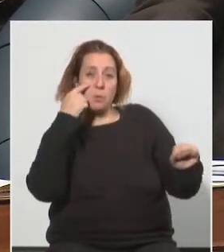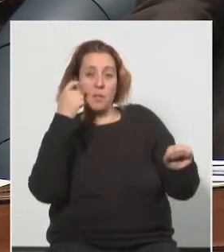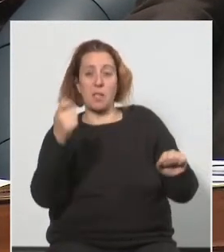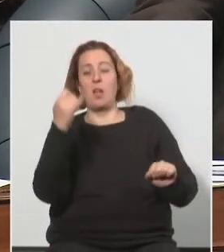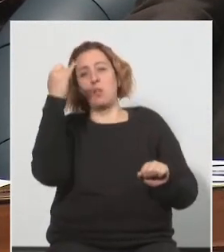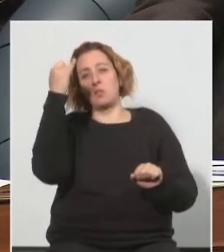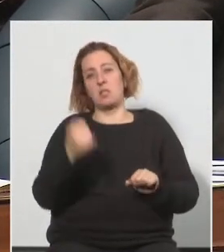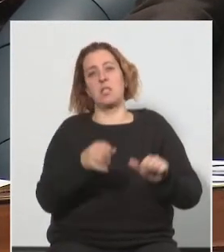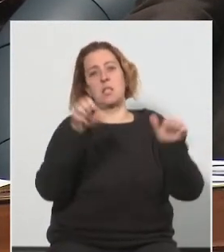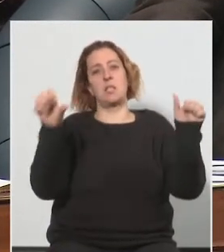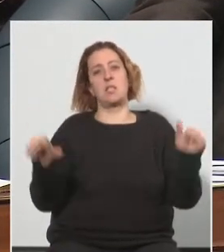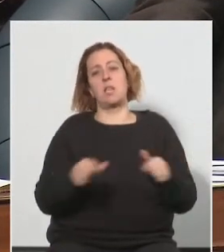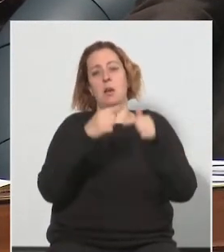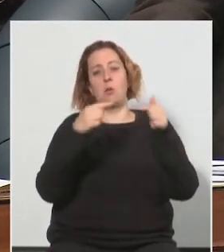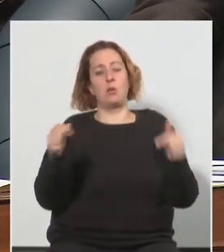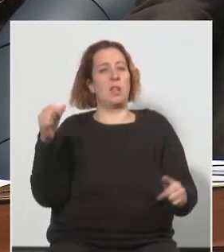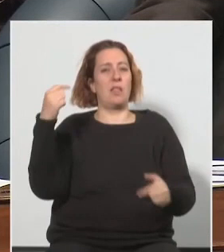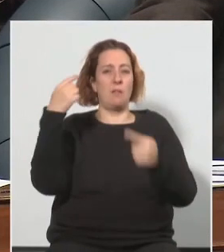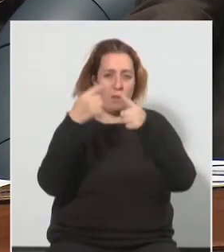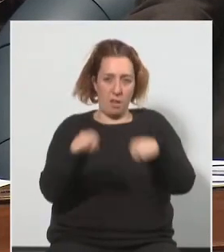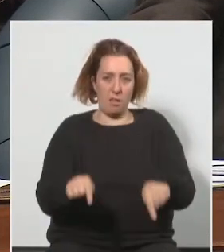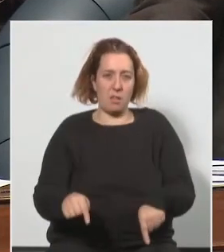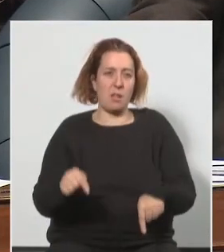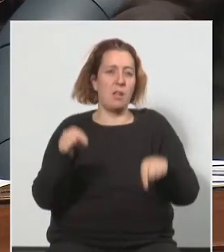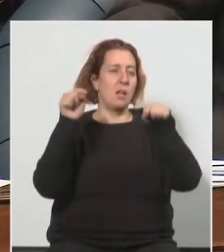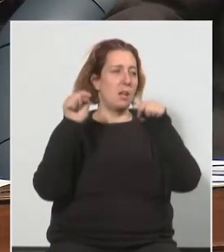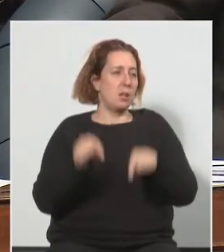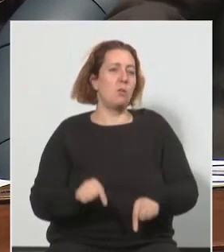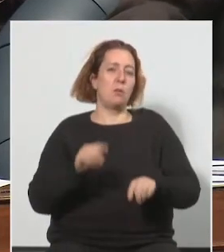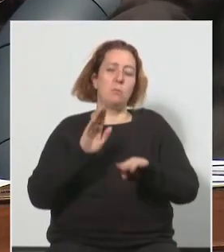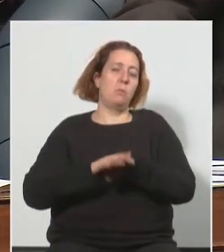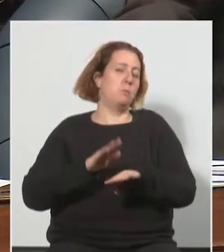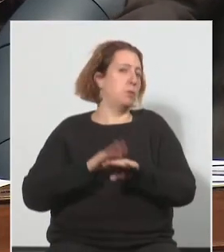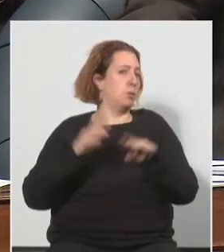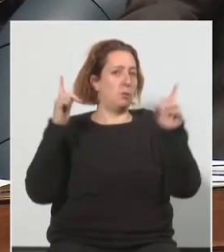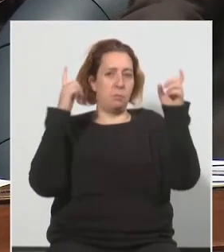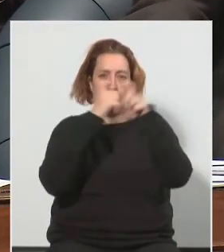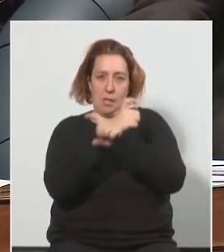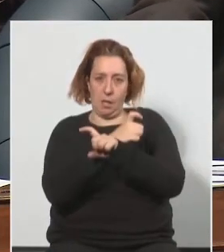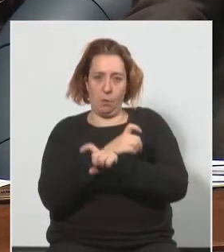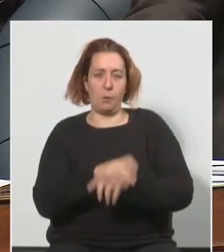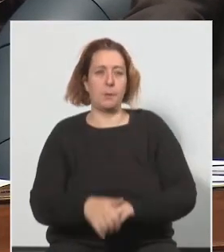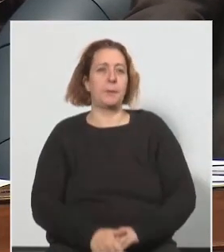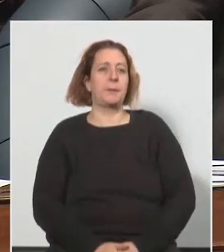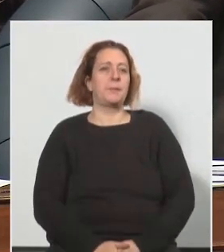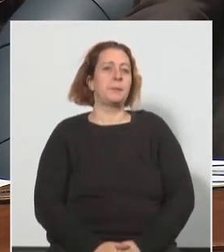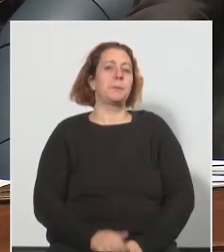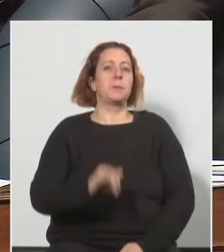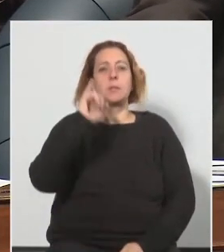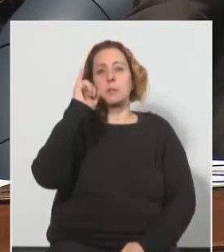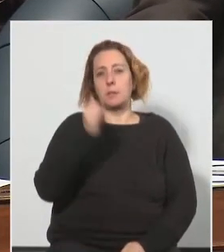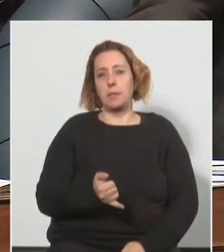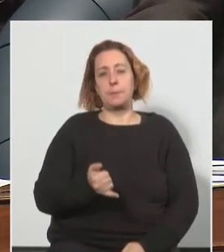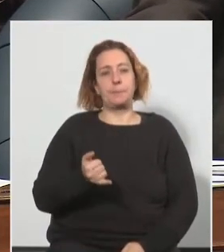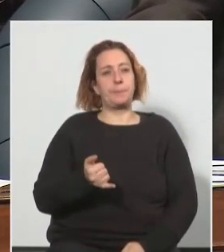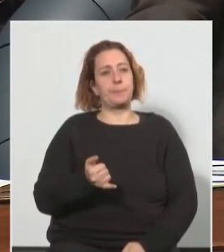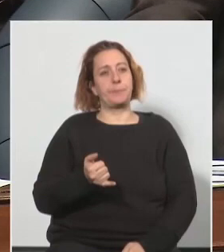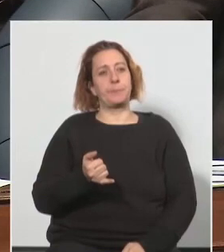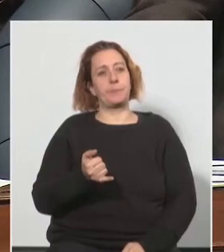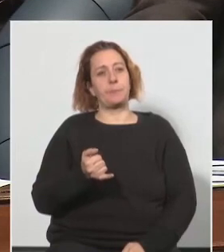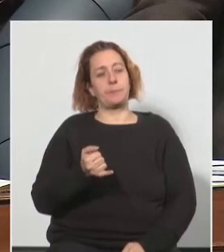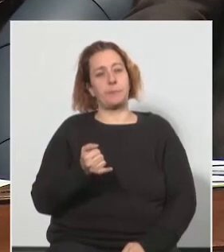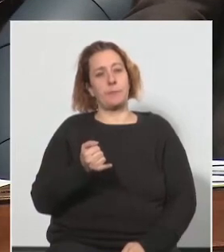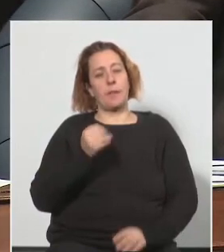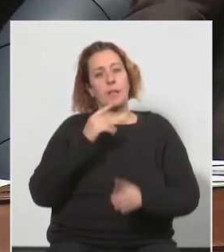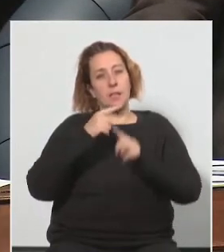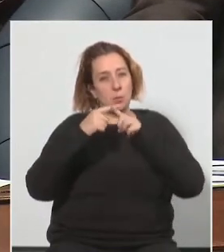cosas diferentes, pero no se hicieron, y hoy estamos en un punto mucho más complicado. Si centramos la